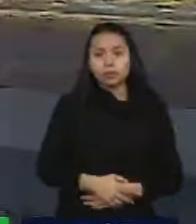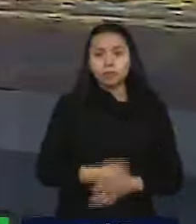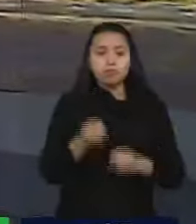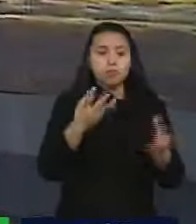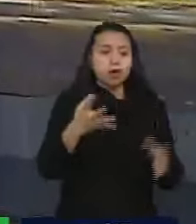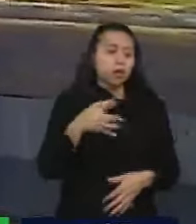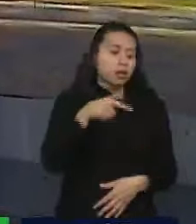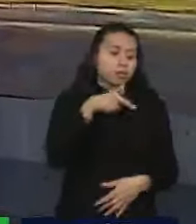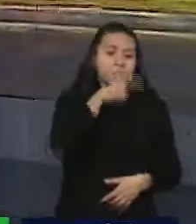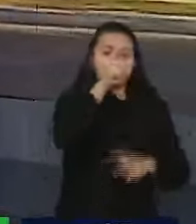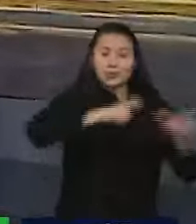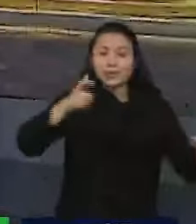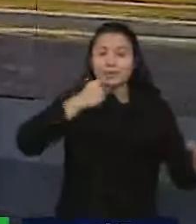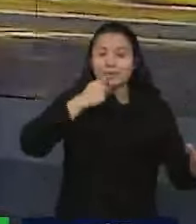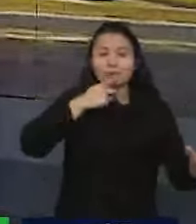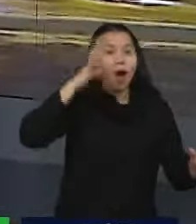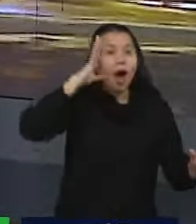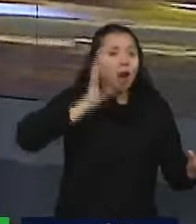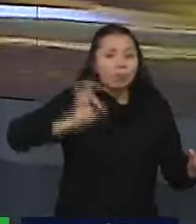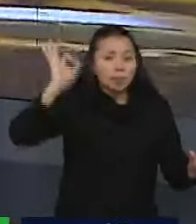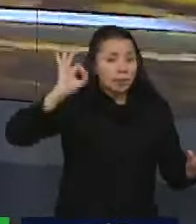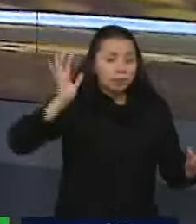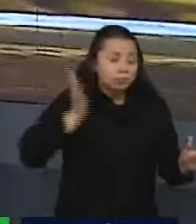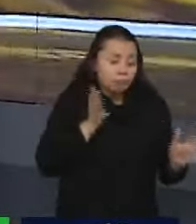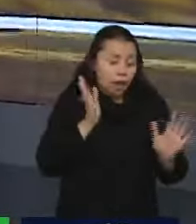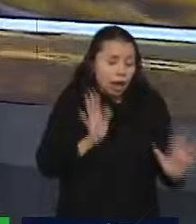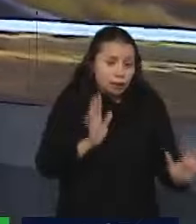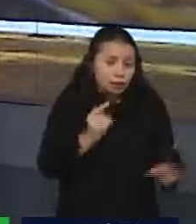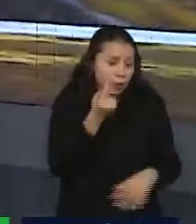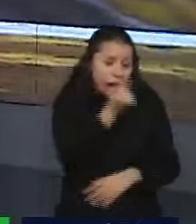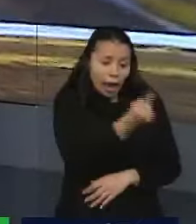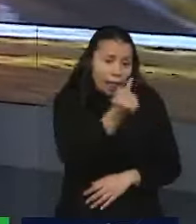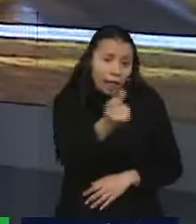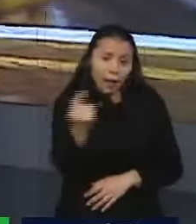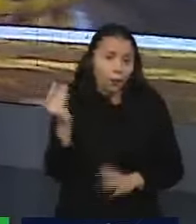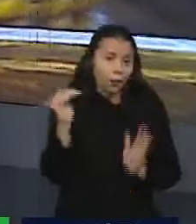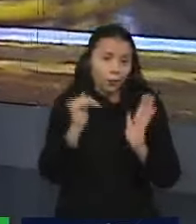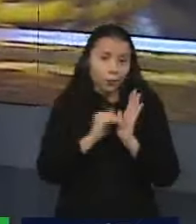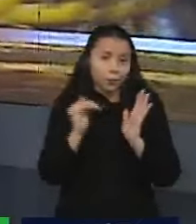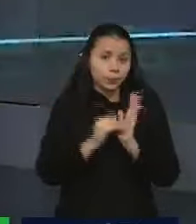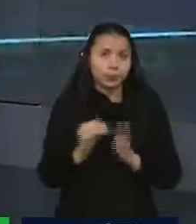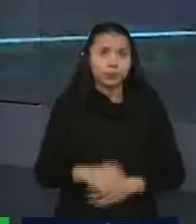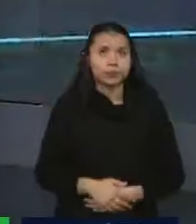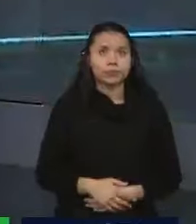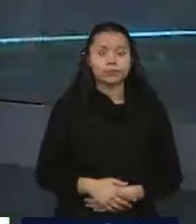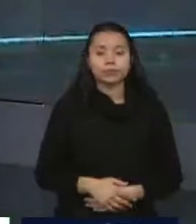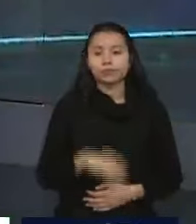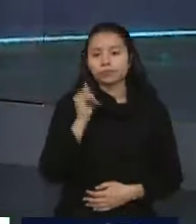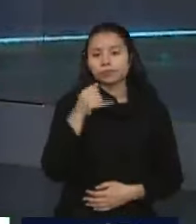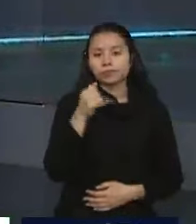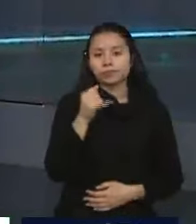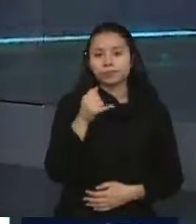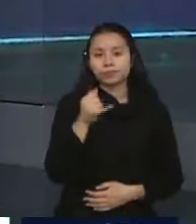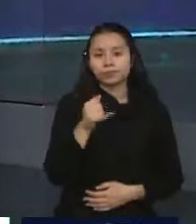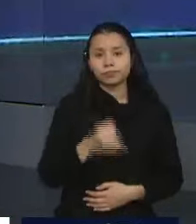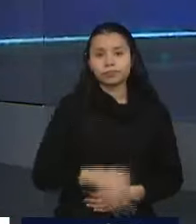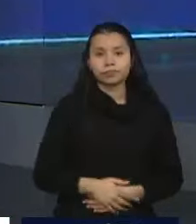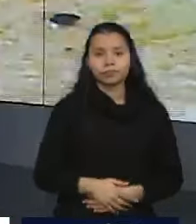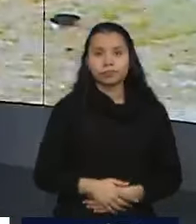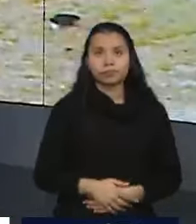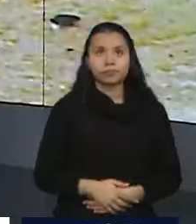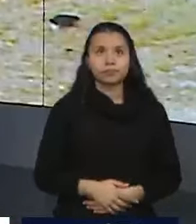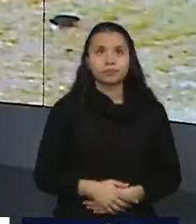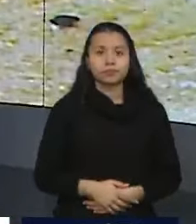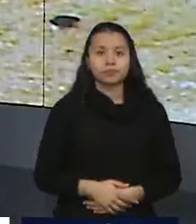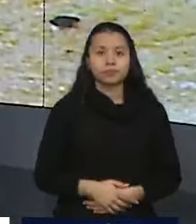tienen los mendocinos, como para mostrar algo que vamos a ver en las placas. Esto es más científico. También. Esto no tiene nada de científico en nuestras notas, para que se entienda. Pero